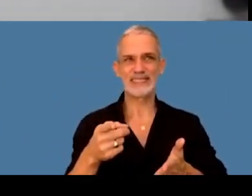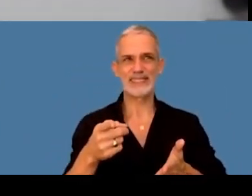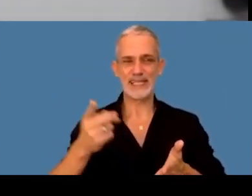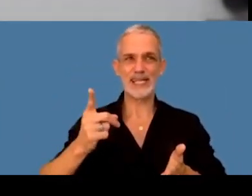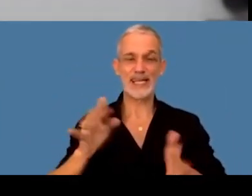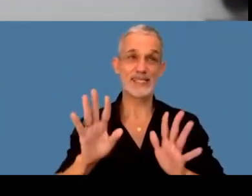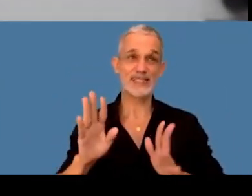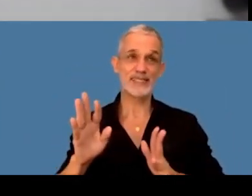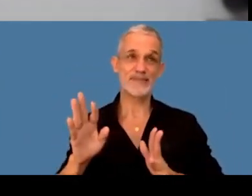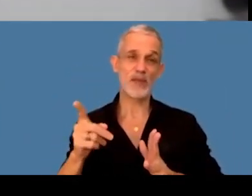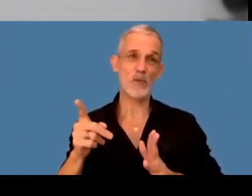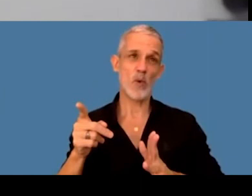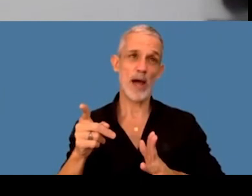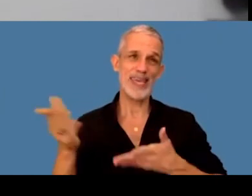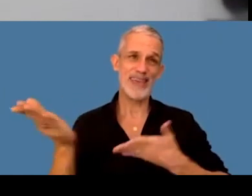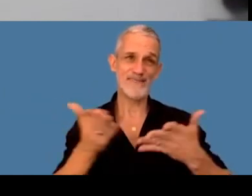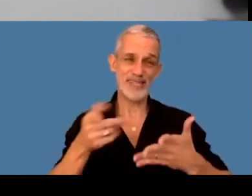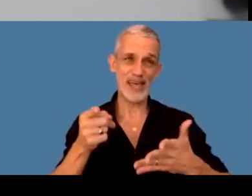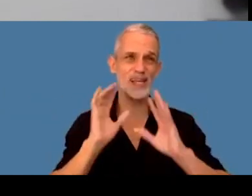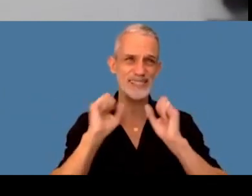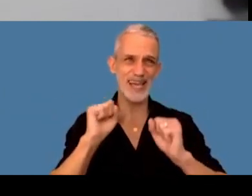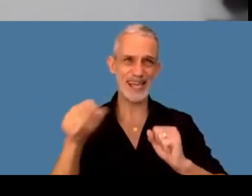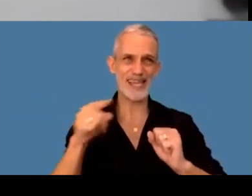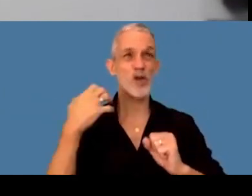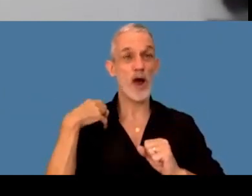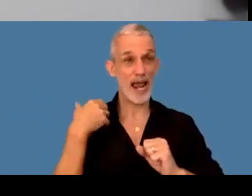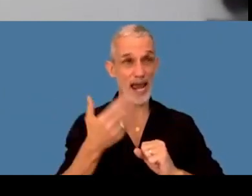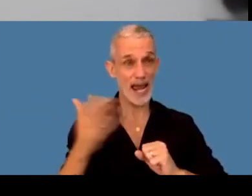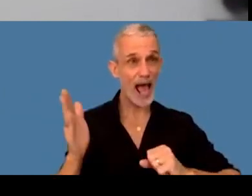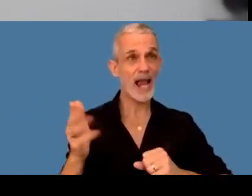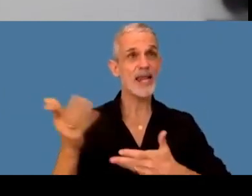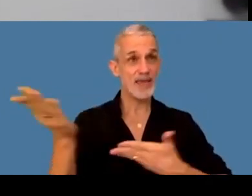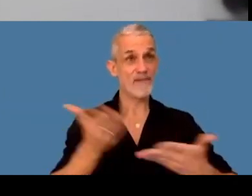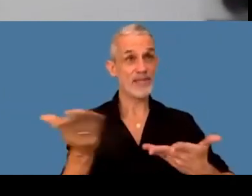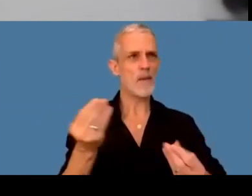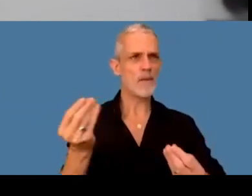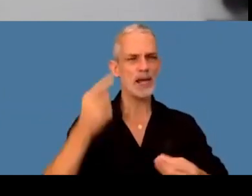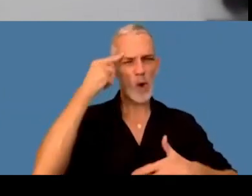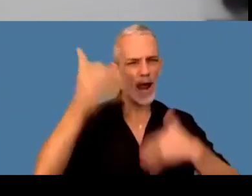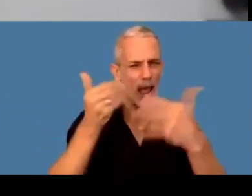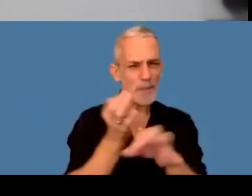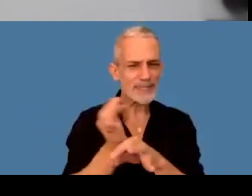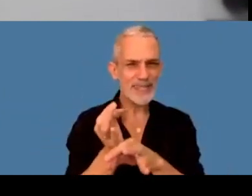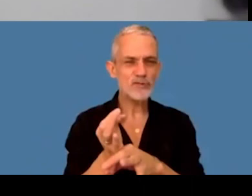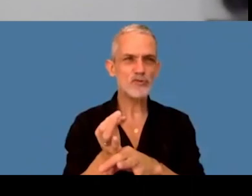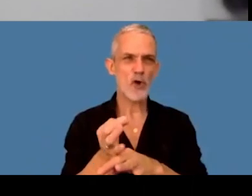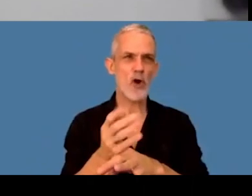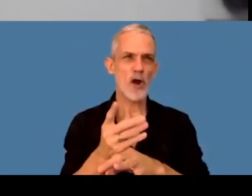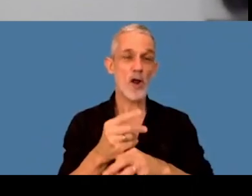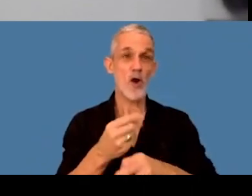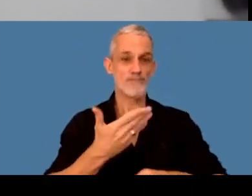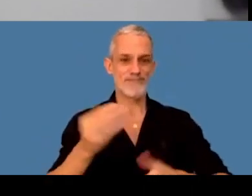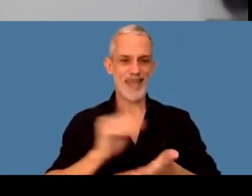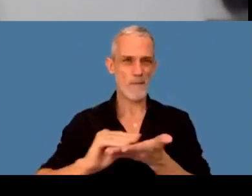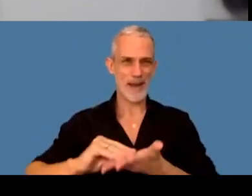fue invitado nuestro secretario general para hacer una capacitación a los estatales,